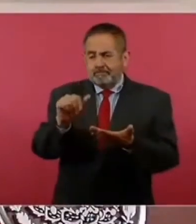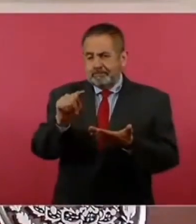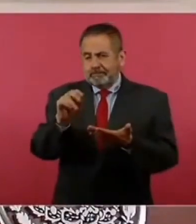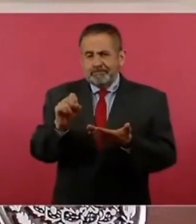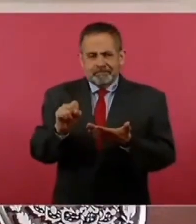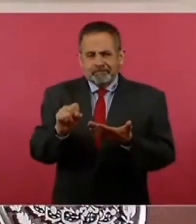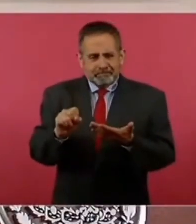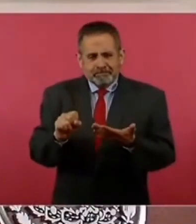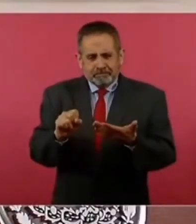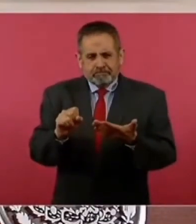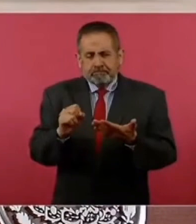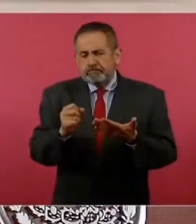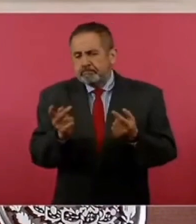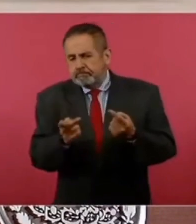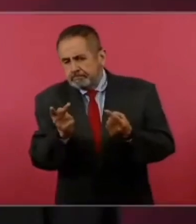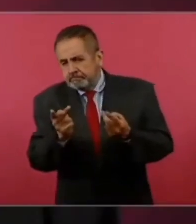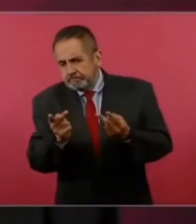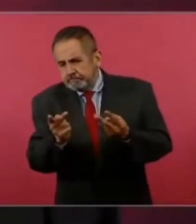básicos